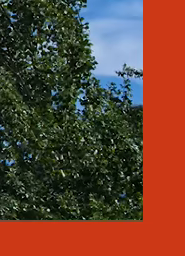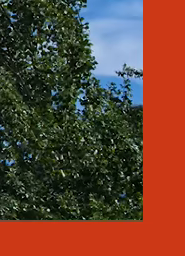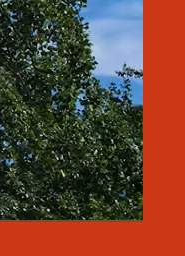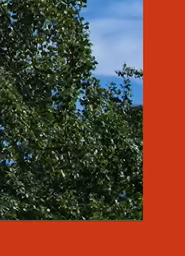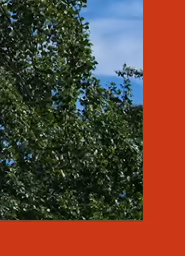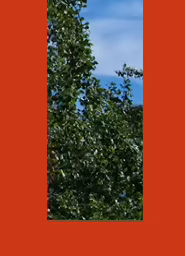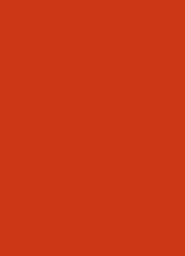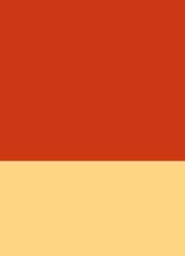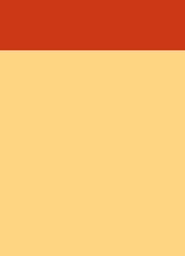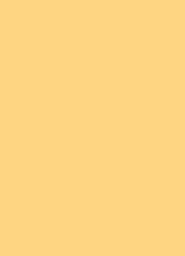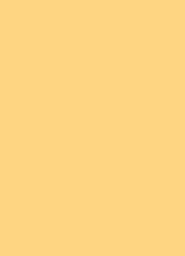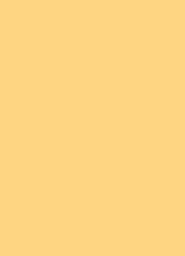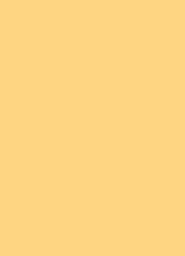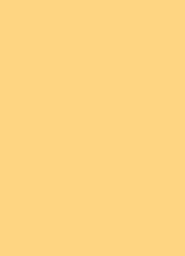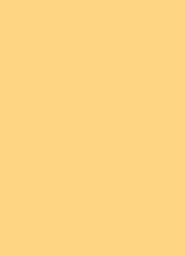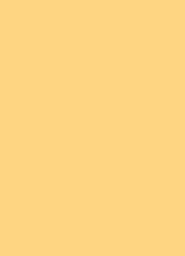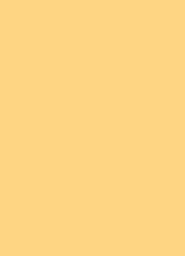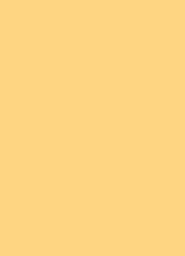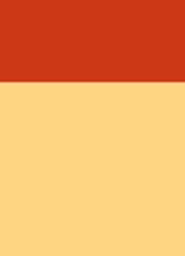Mercado de Historia.